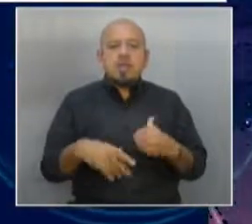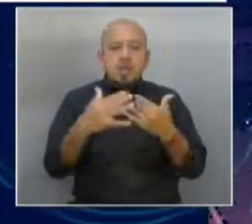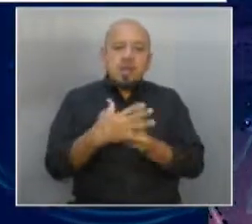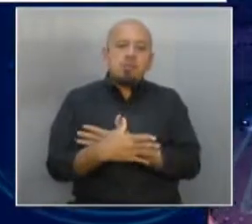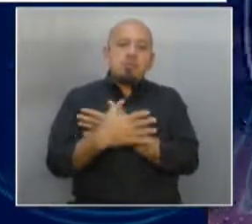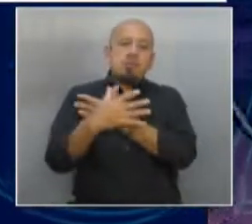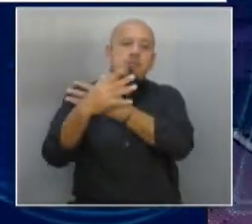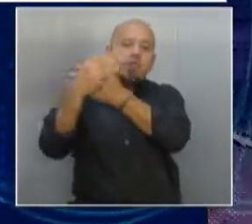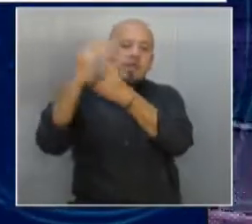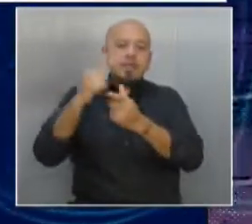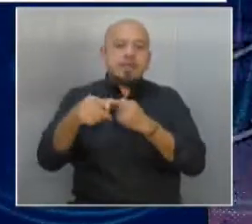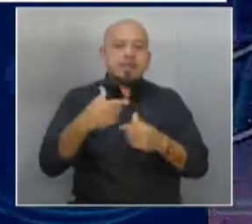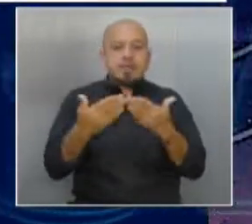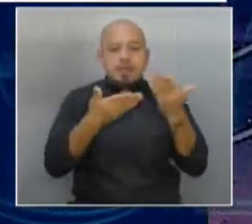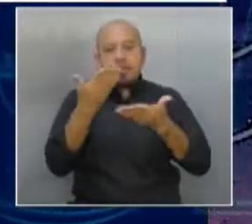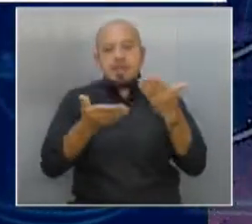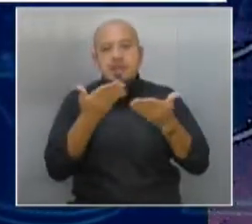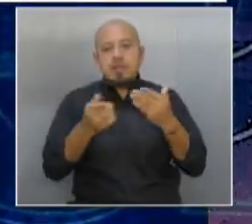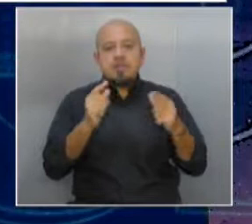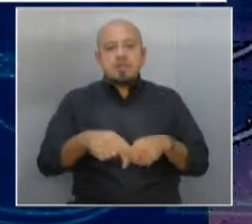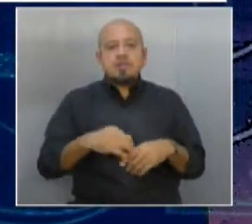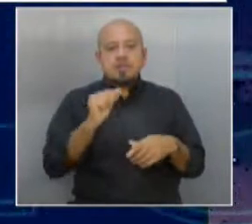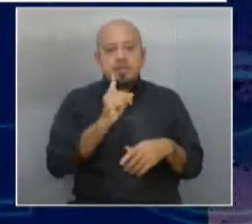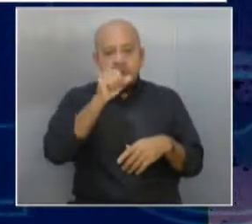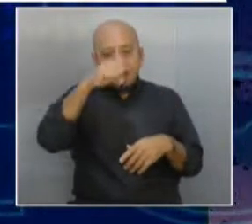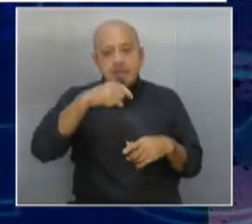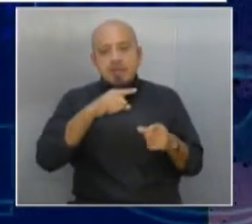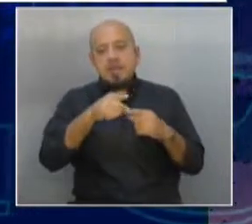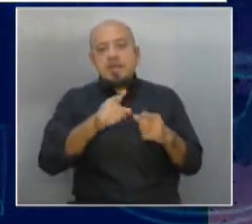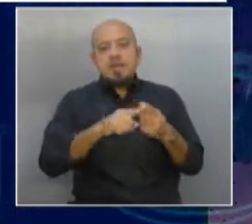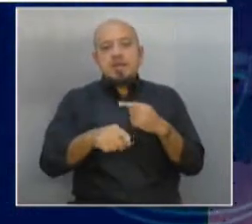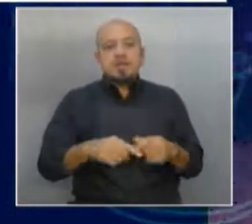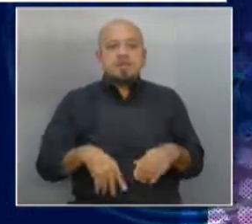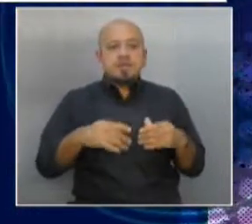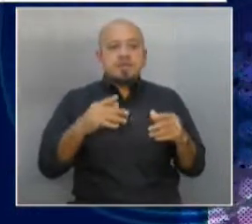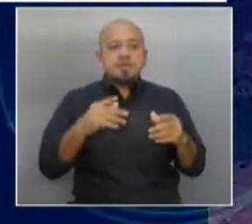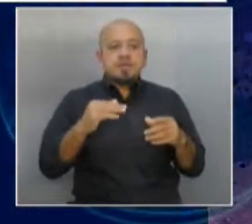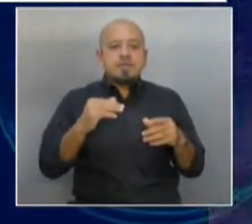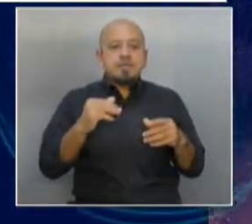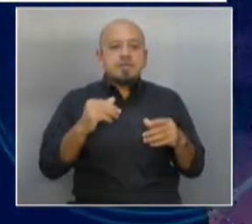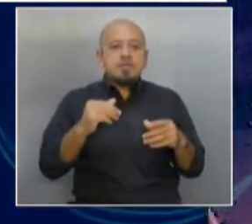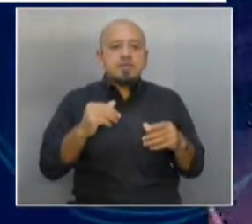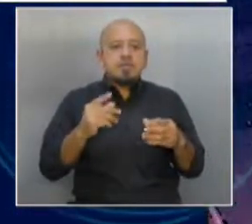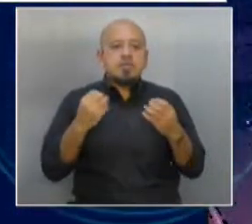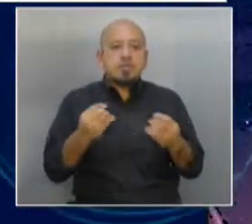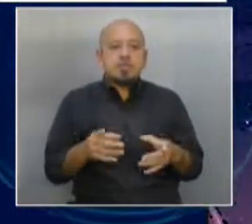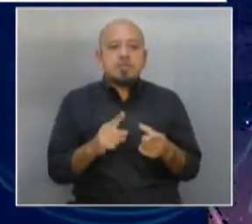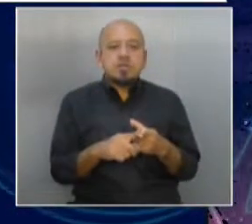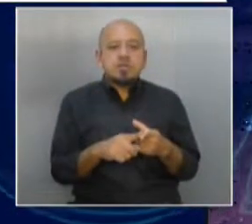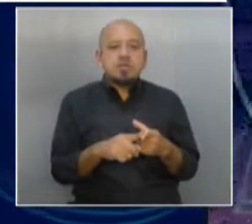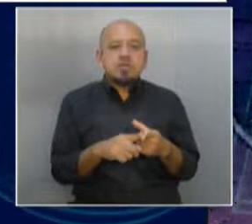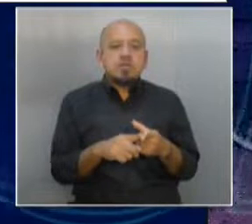y viene también esta imagen del águila, el vuelo y la idea de regenerarse, ¿no?